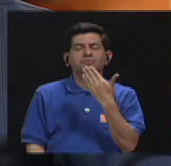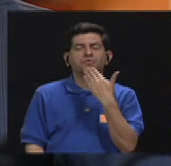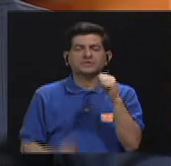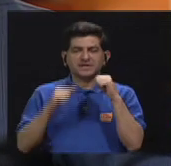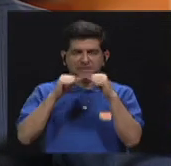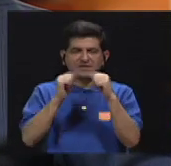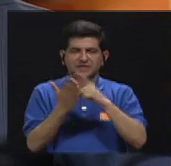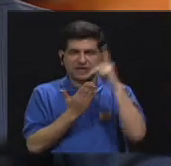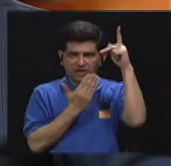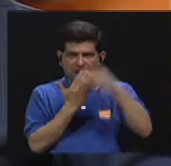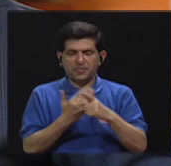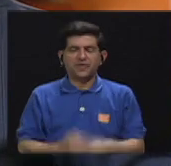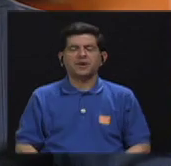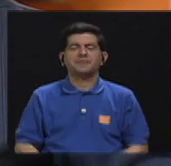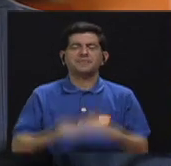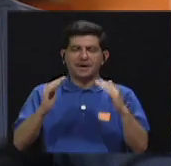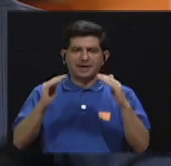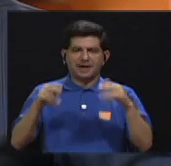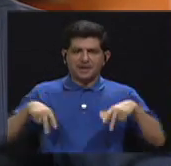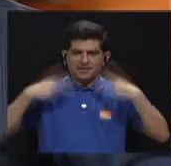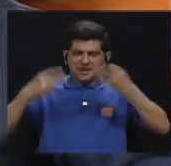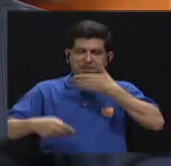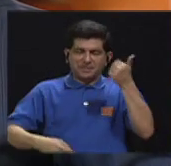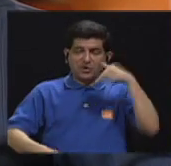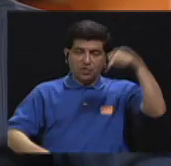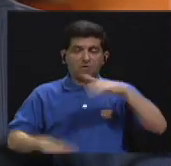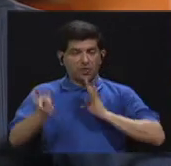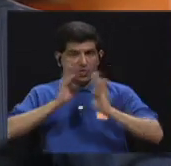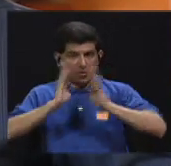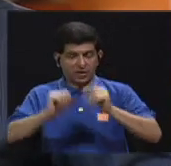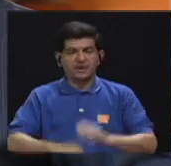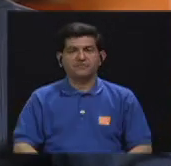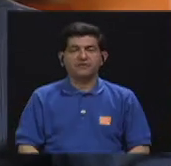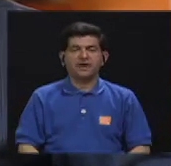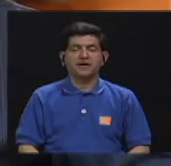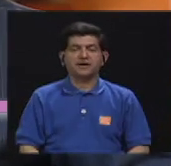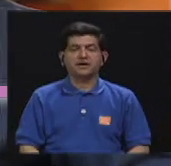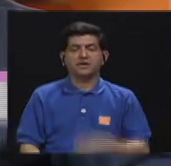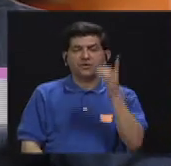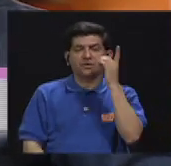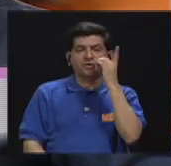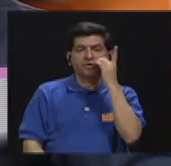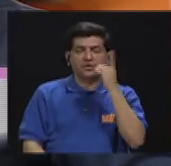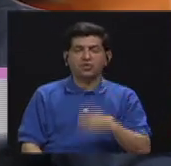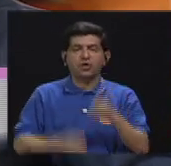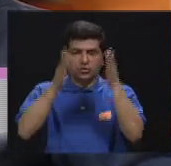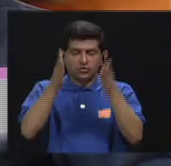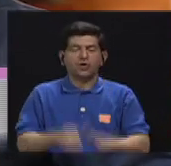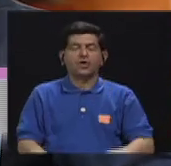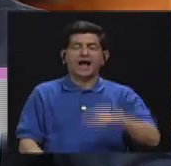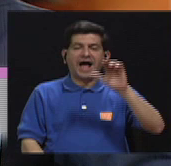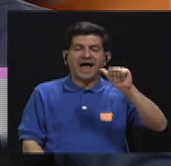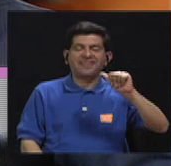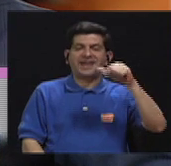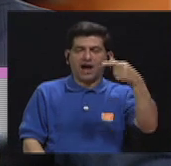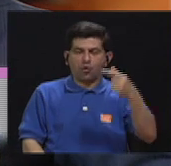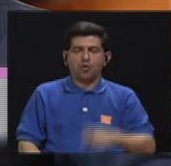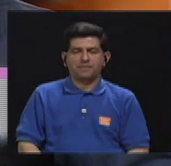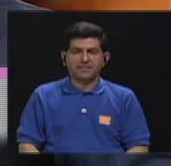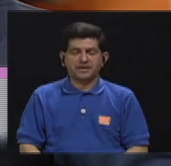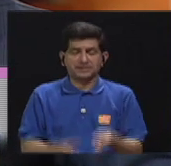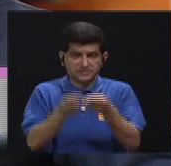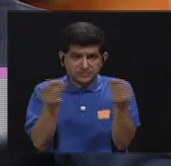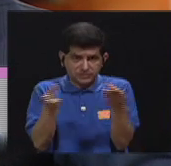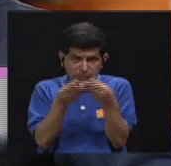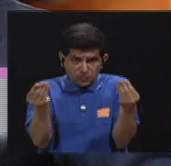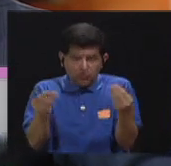Gracias por continuar en su programa Vivir Mejor. El día de hoy estamos conversando con el odontólogo Adrián Gómez acerca de